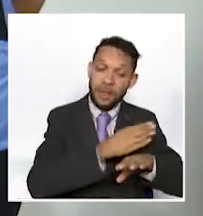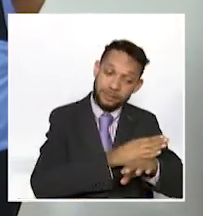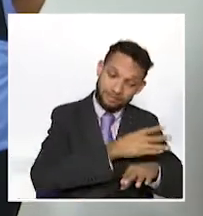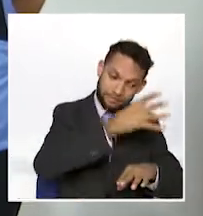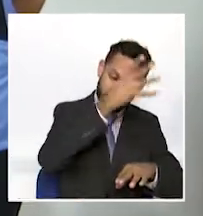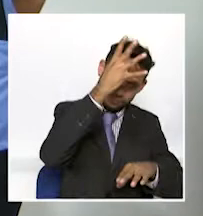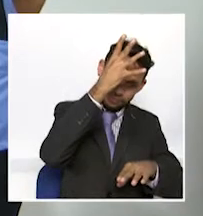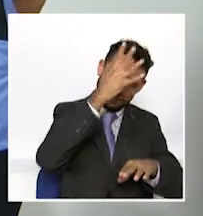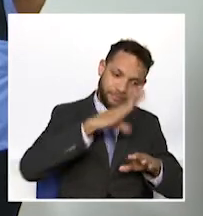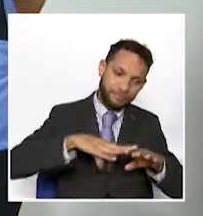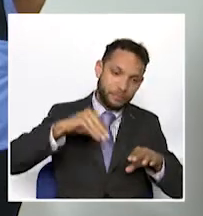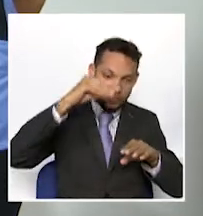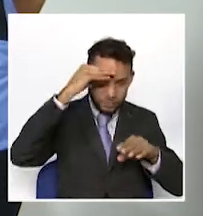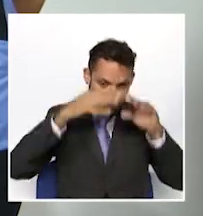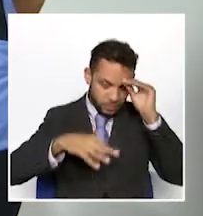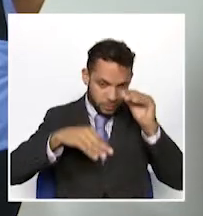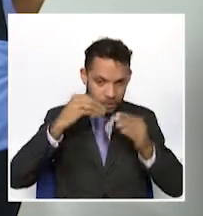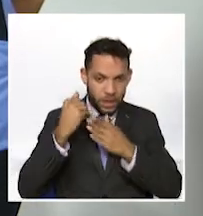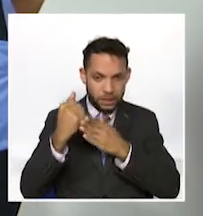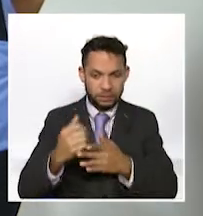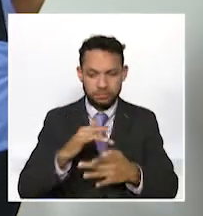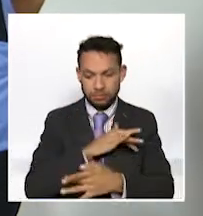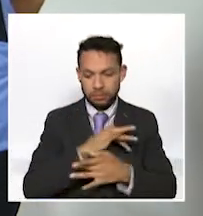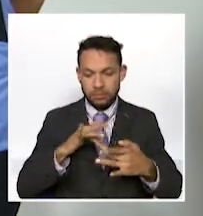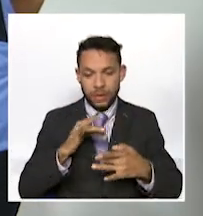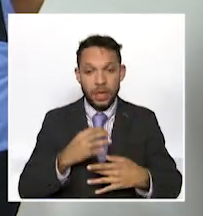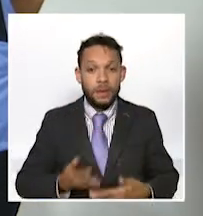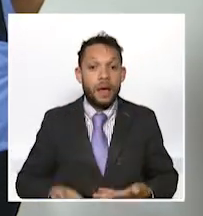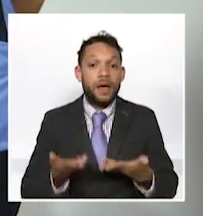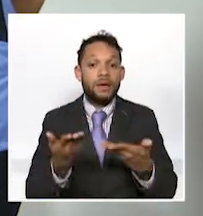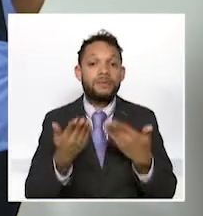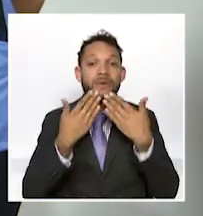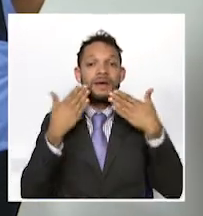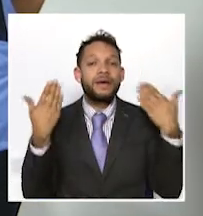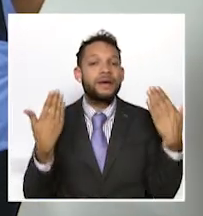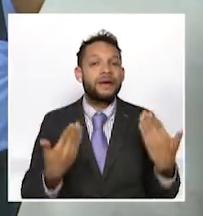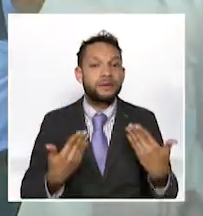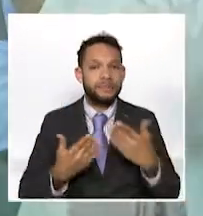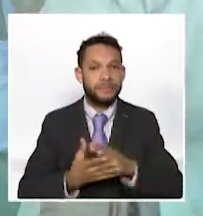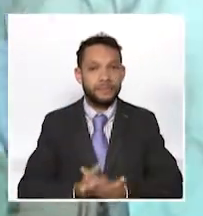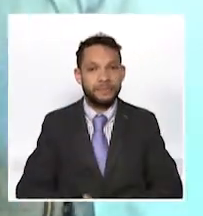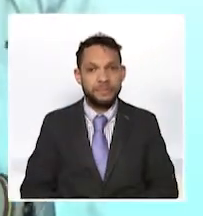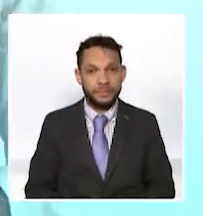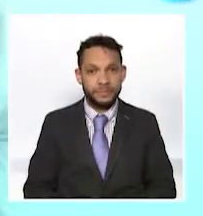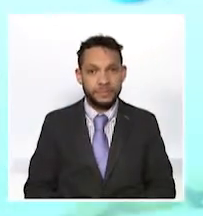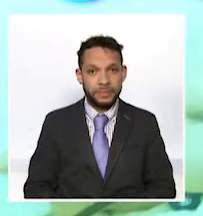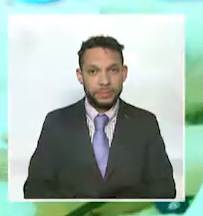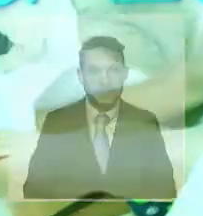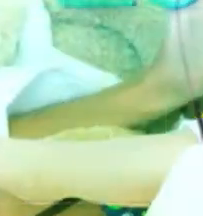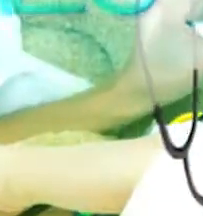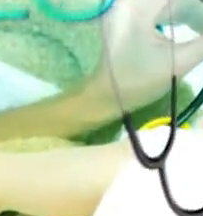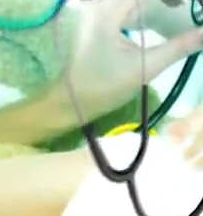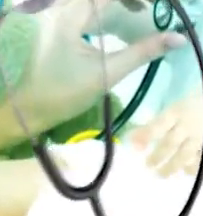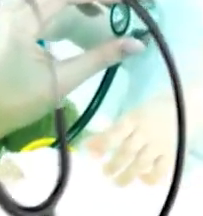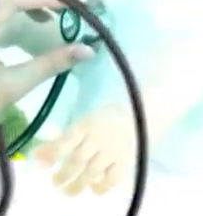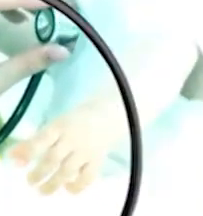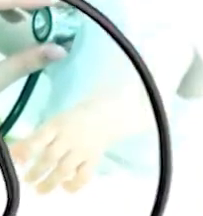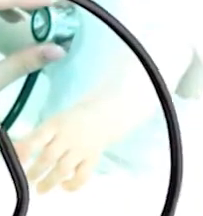práctica terapéutica que realmente puede solucionar el dolor. Muchas gracias por estar con nosotros.